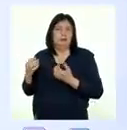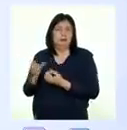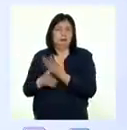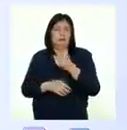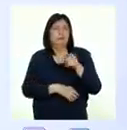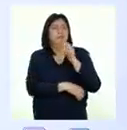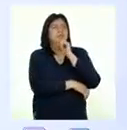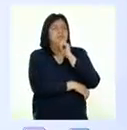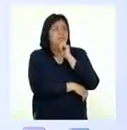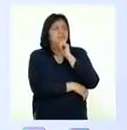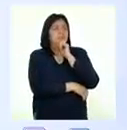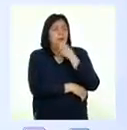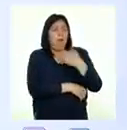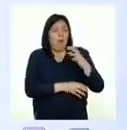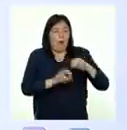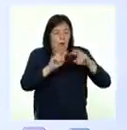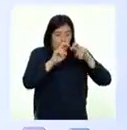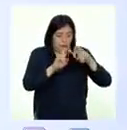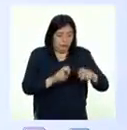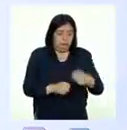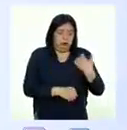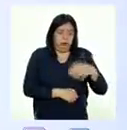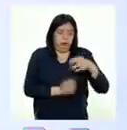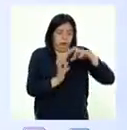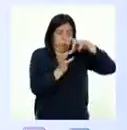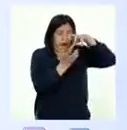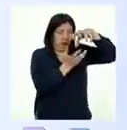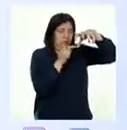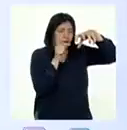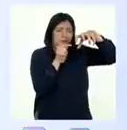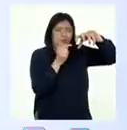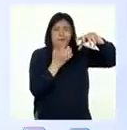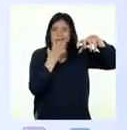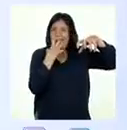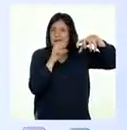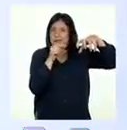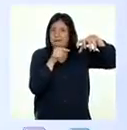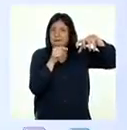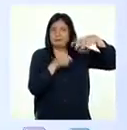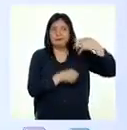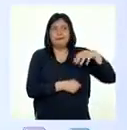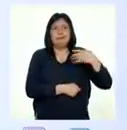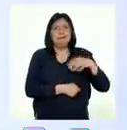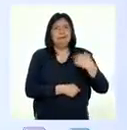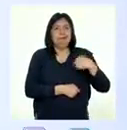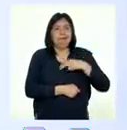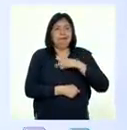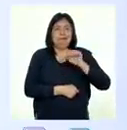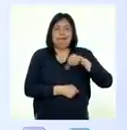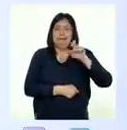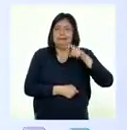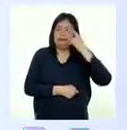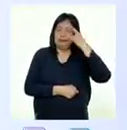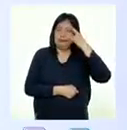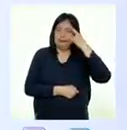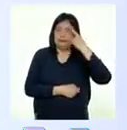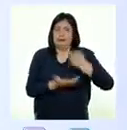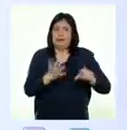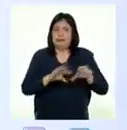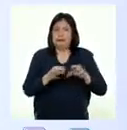Según lo que ya hemos investigado, ¿es el calentamiento global un asunto sobre el que debemos tomar